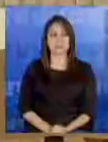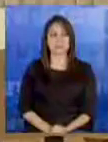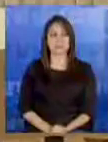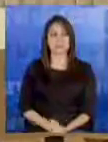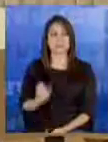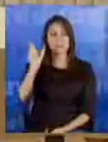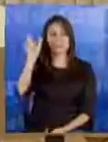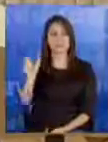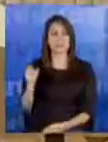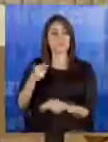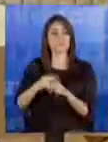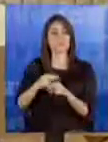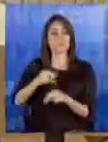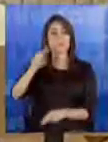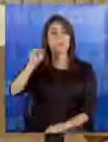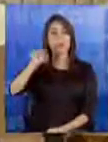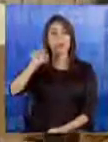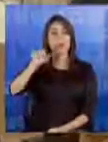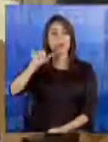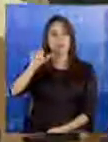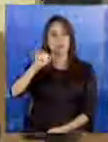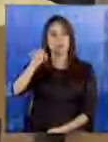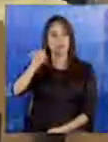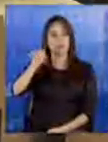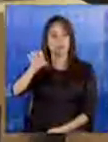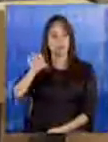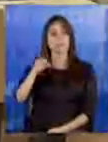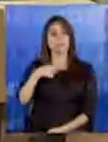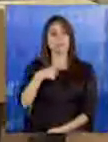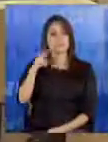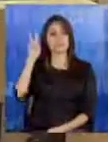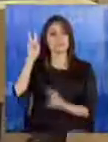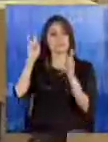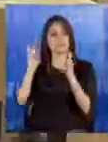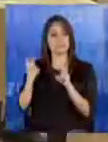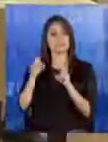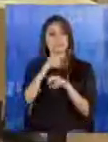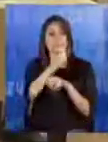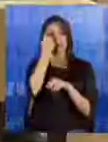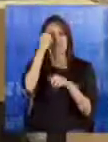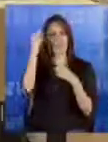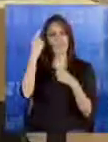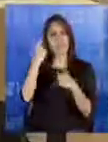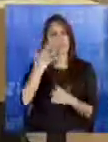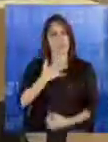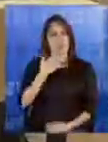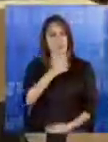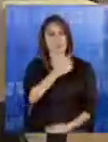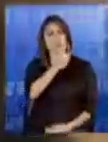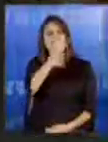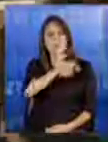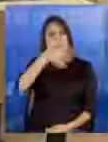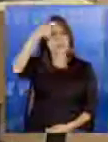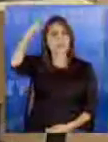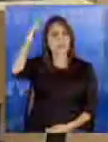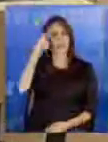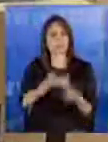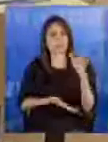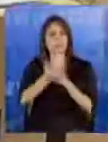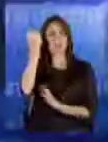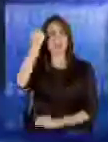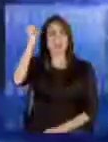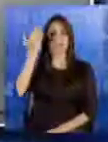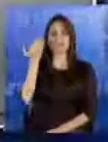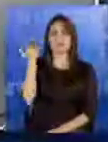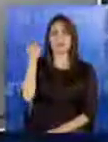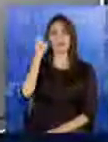María José Carrión presentó documentos de migración que utilizó para hablar de supuestos viajes sospechosos que el alcalde de Quito, Mauricio Rodas, habría efectuado en